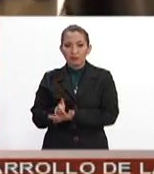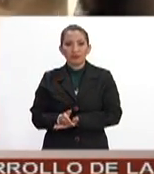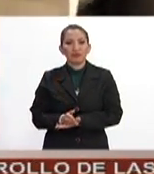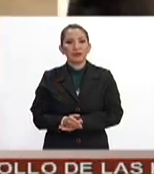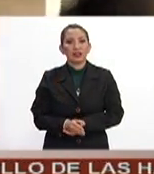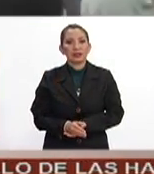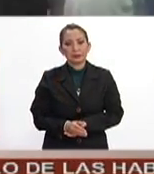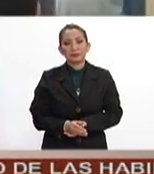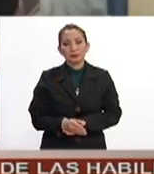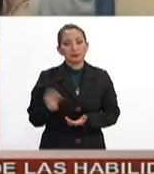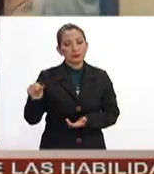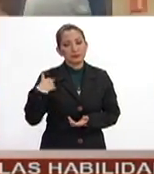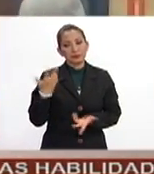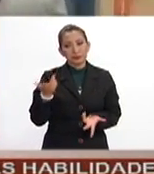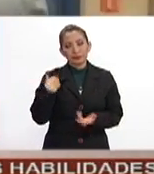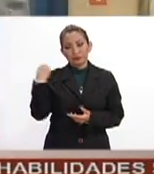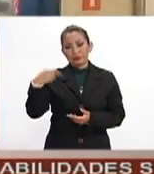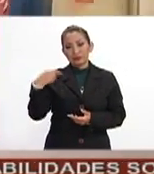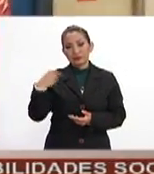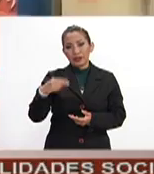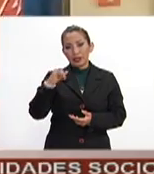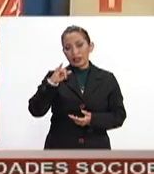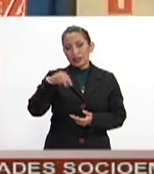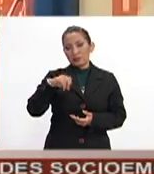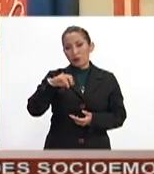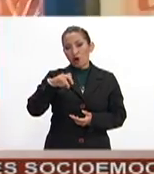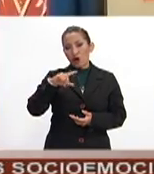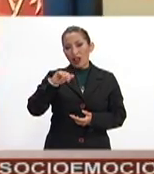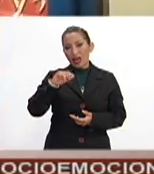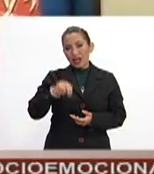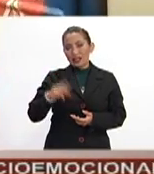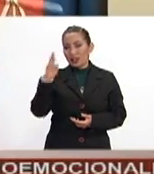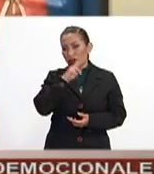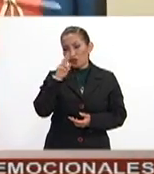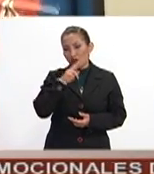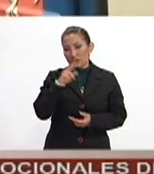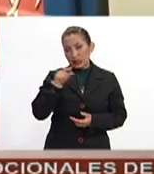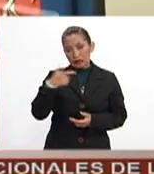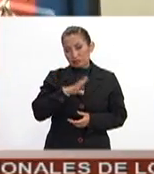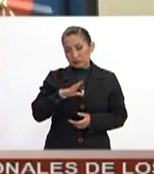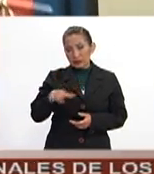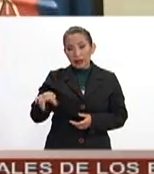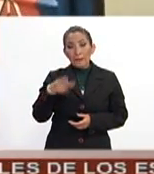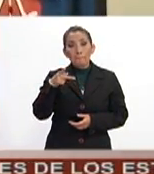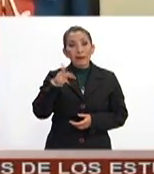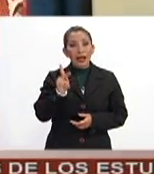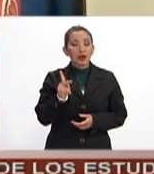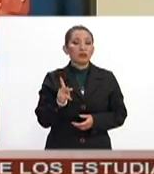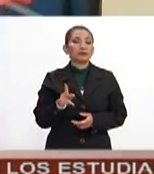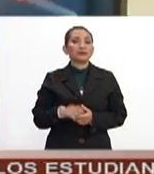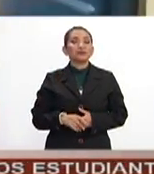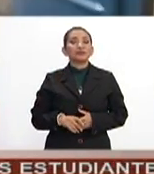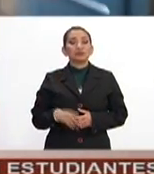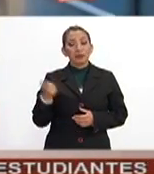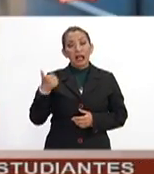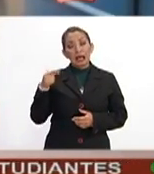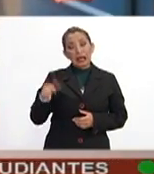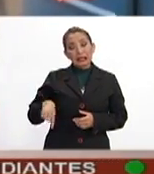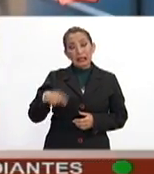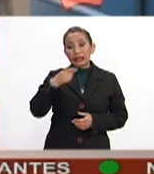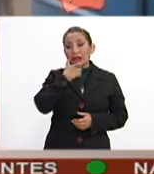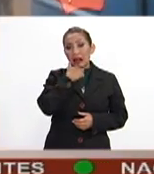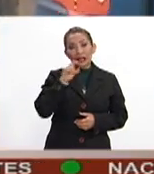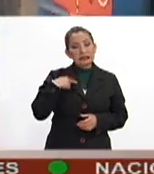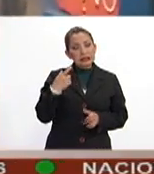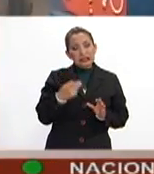conoce en la jerga periodística moscovita y rusa en general. De tal manera que pues aquí en Londres está